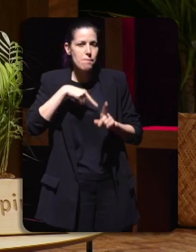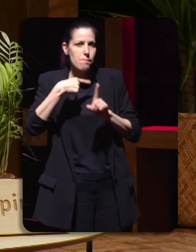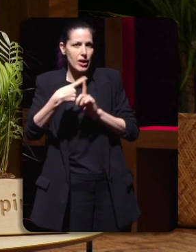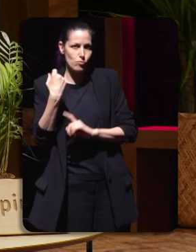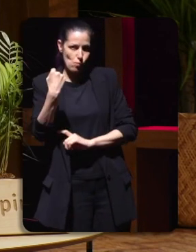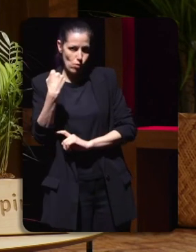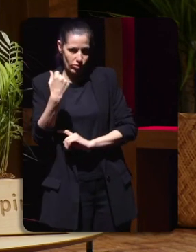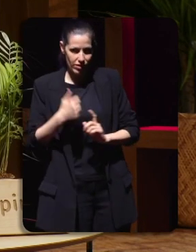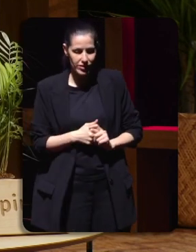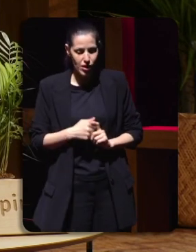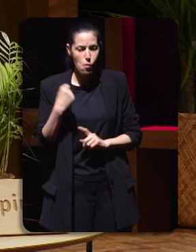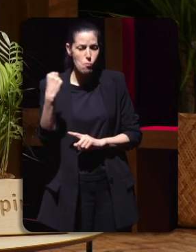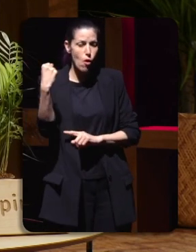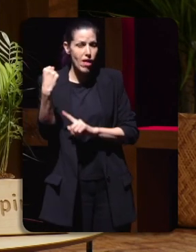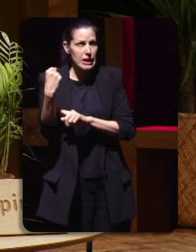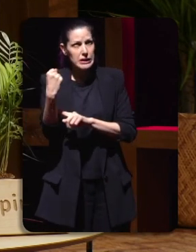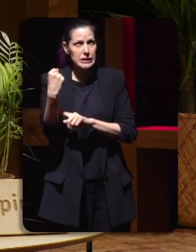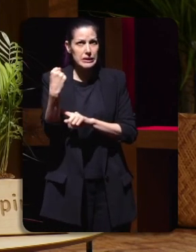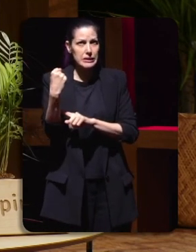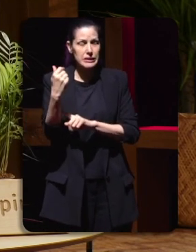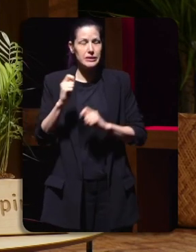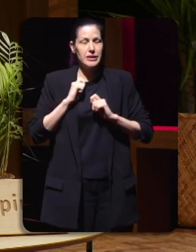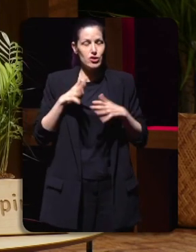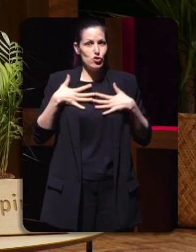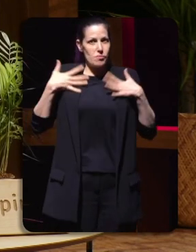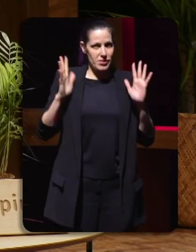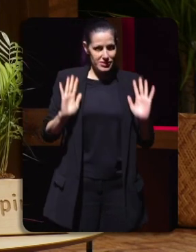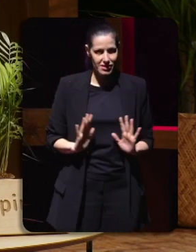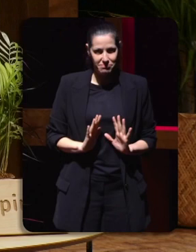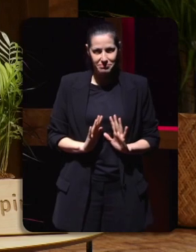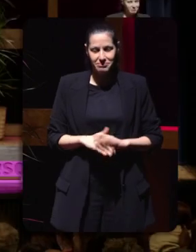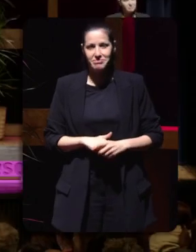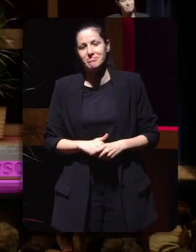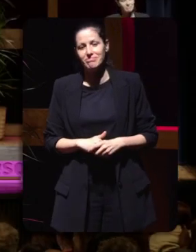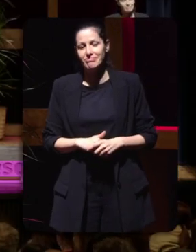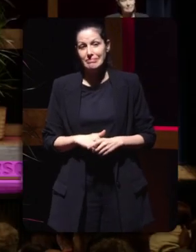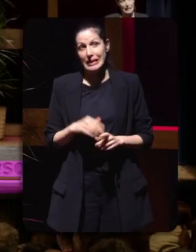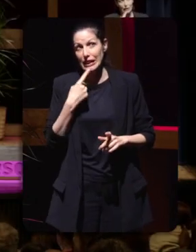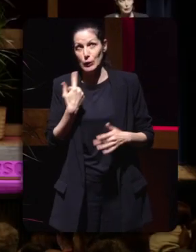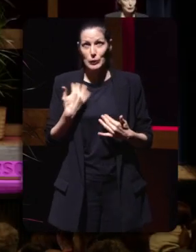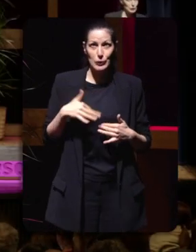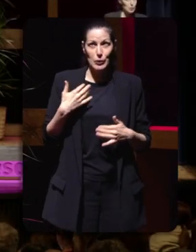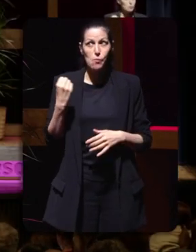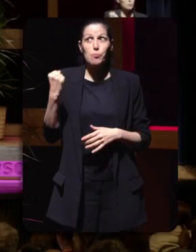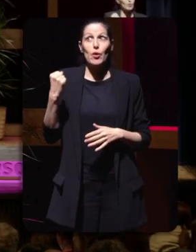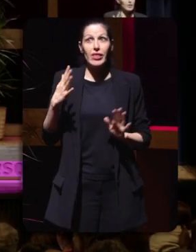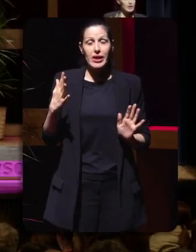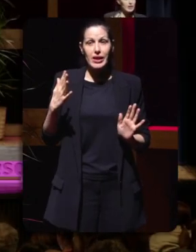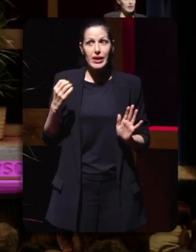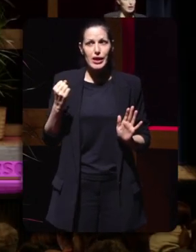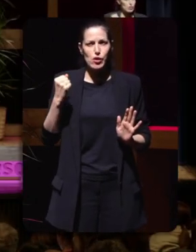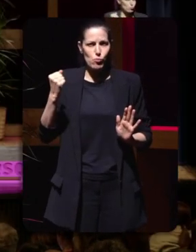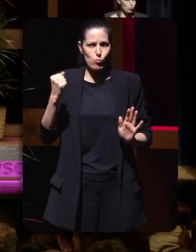ya lo de poder me ha dejado un poco sorprendida porque digo Bueno sí poder el que queramos